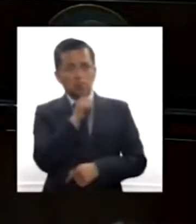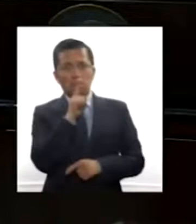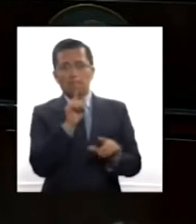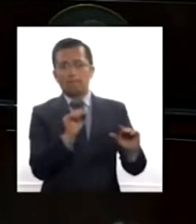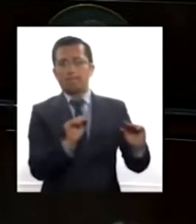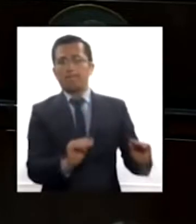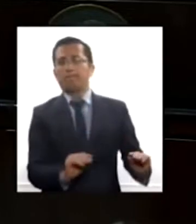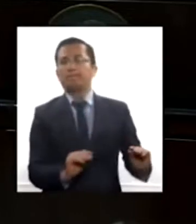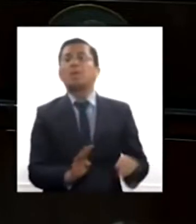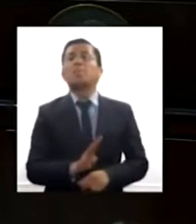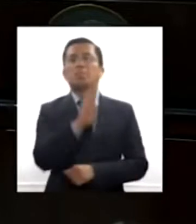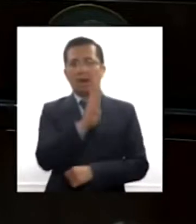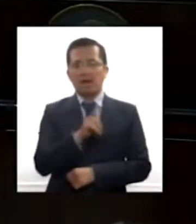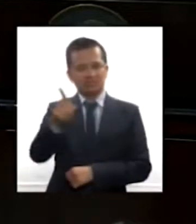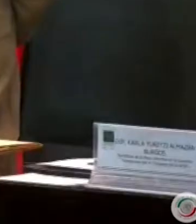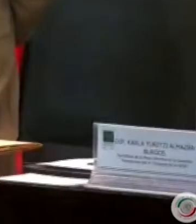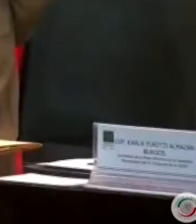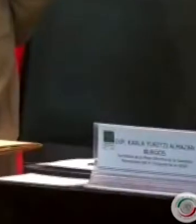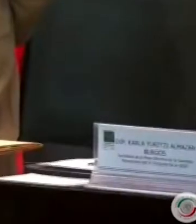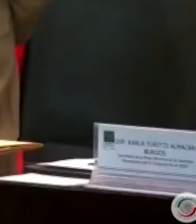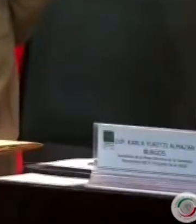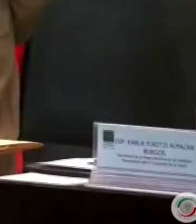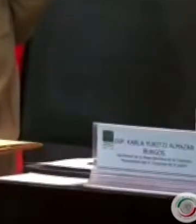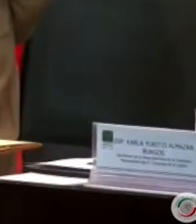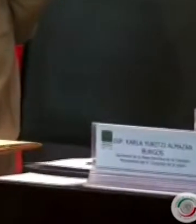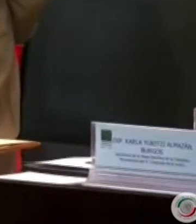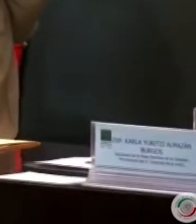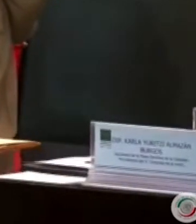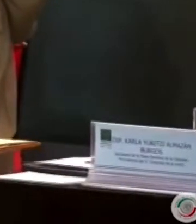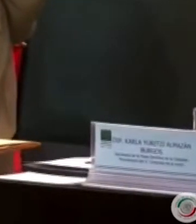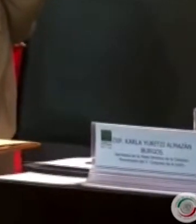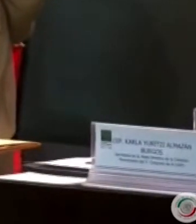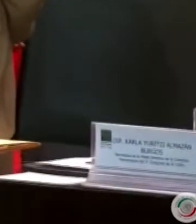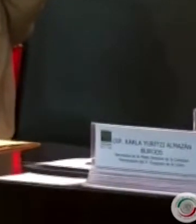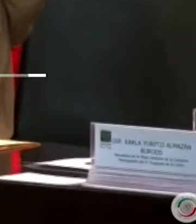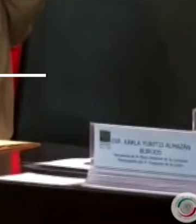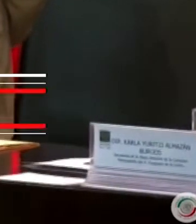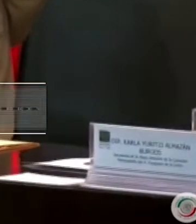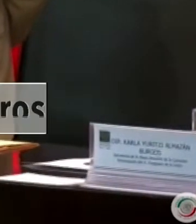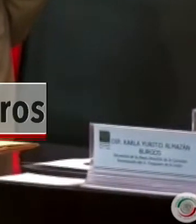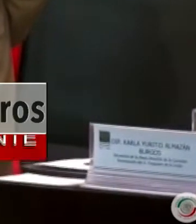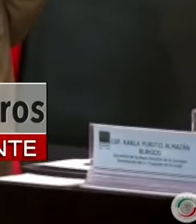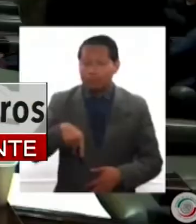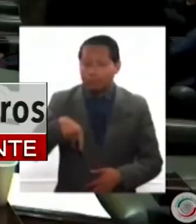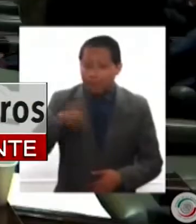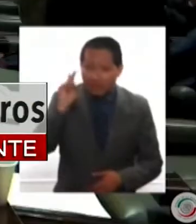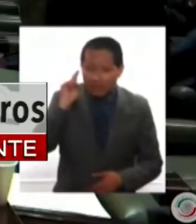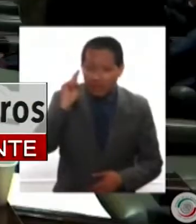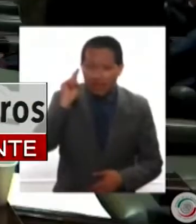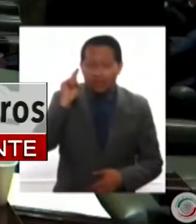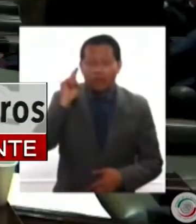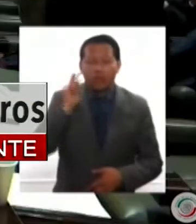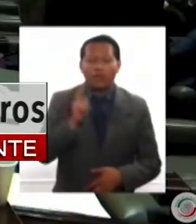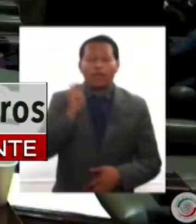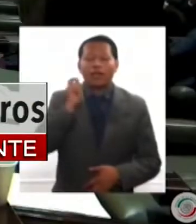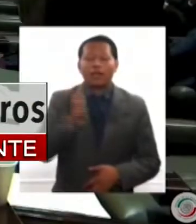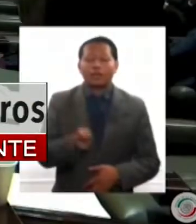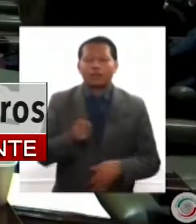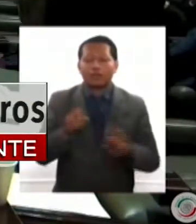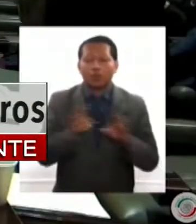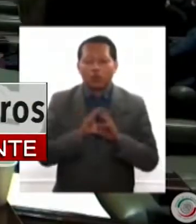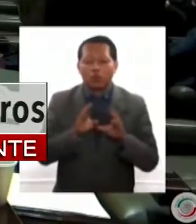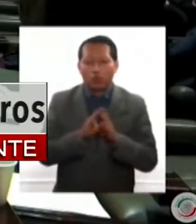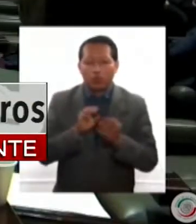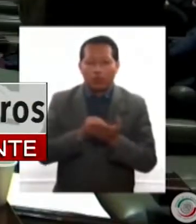al poder en vez de denunciar sus abusos. El diputado de Morena, Porfirio Muñoz Ledo, intentó tomar la palabra para hablar sobre el mismo